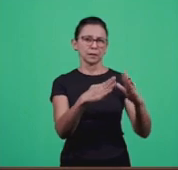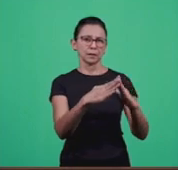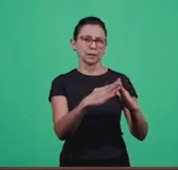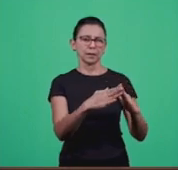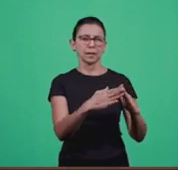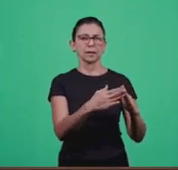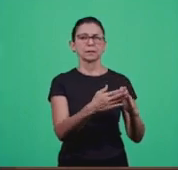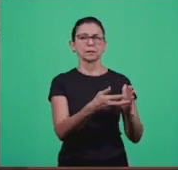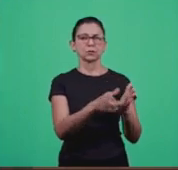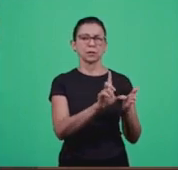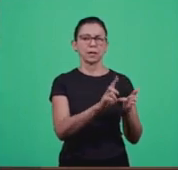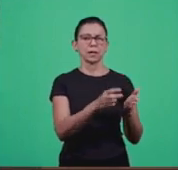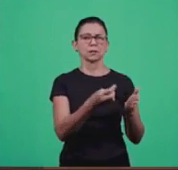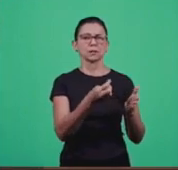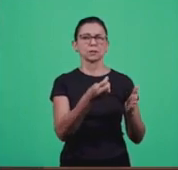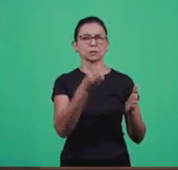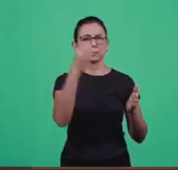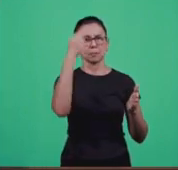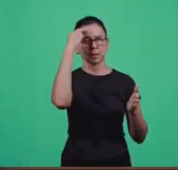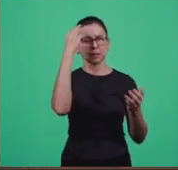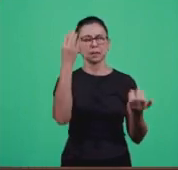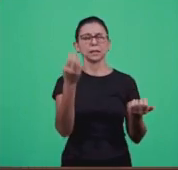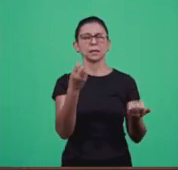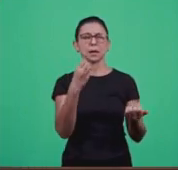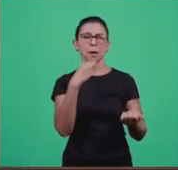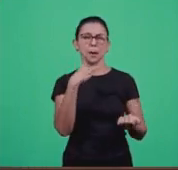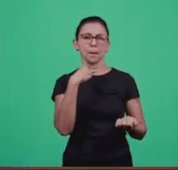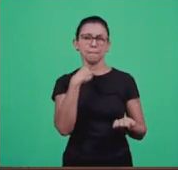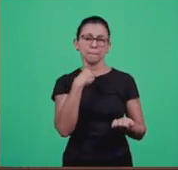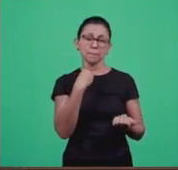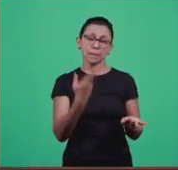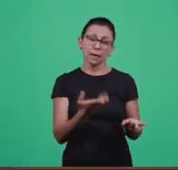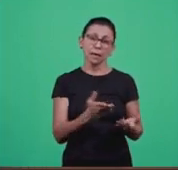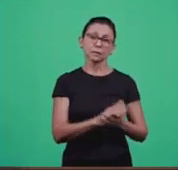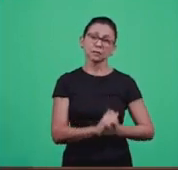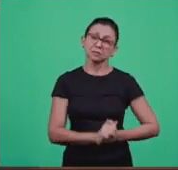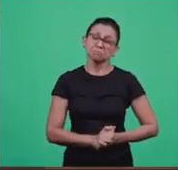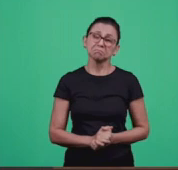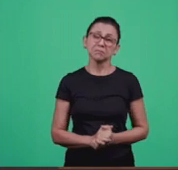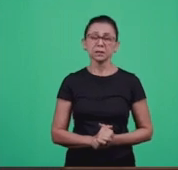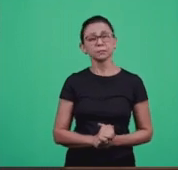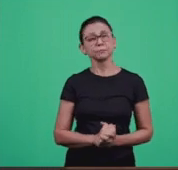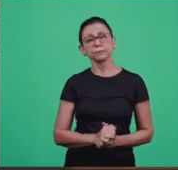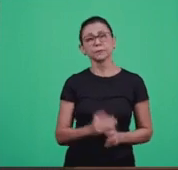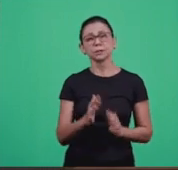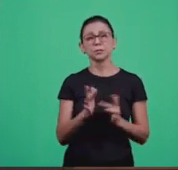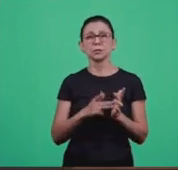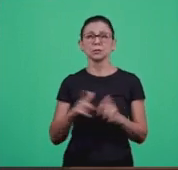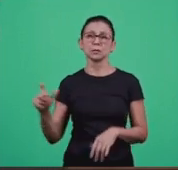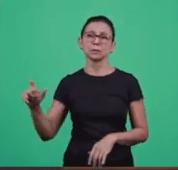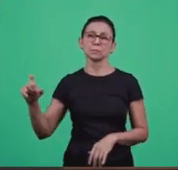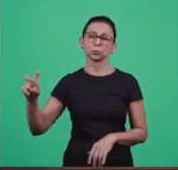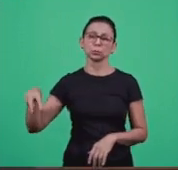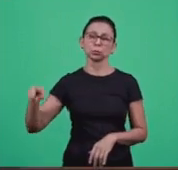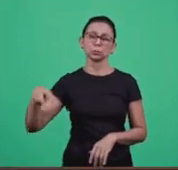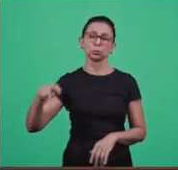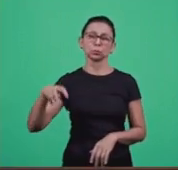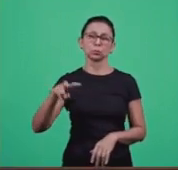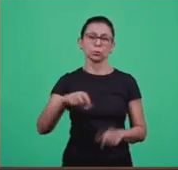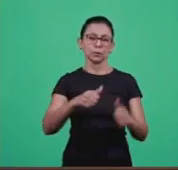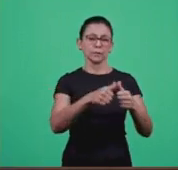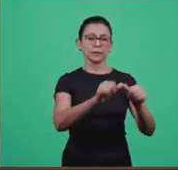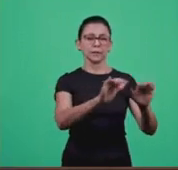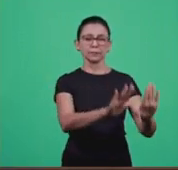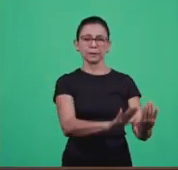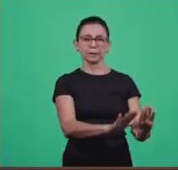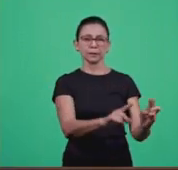casas, por ejemplo, en la casa de Lázaro, de María, ¿no? Jesús fue muchas veces a Betania y